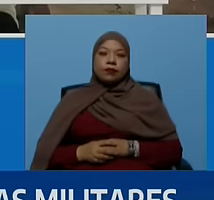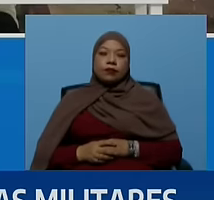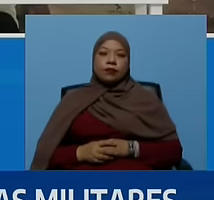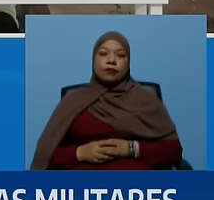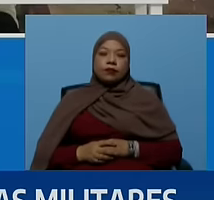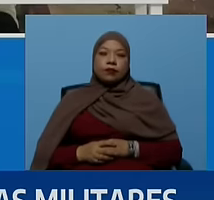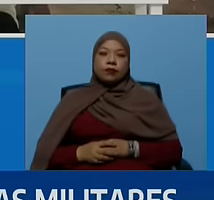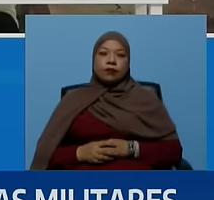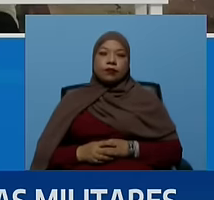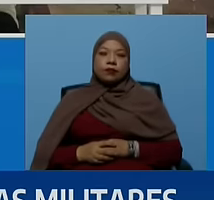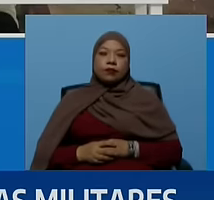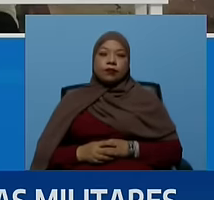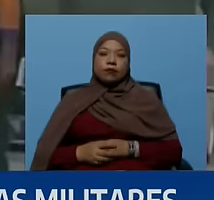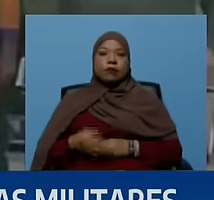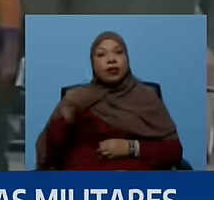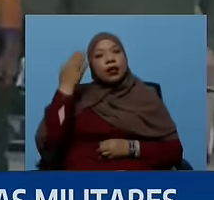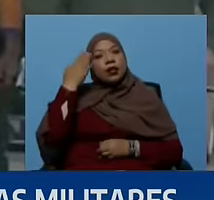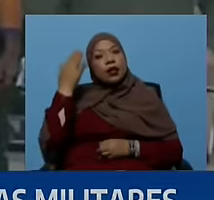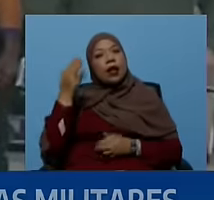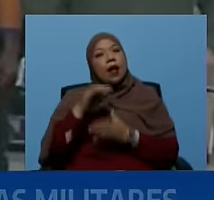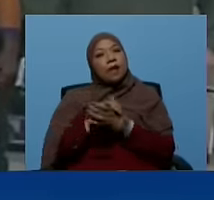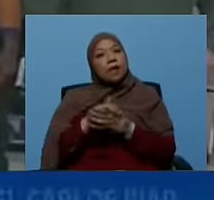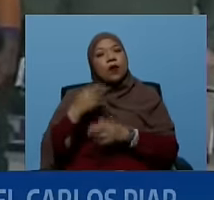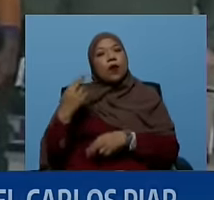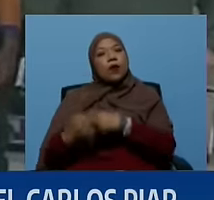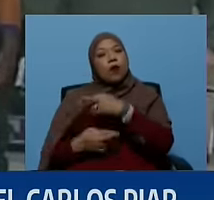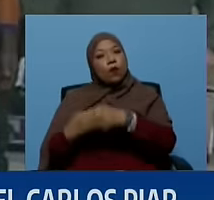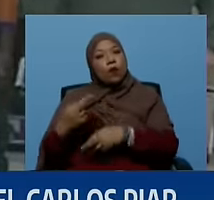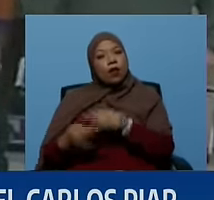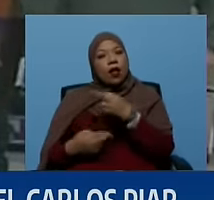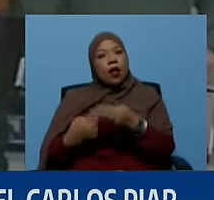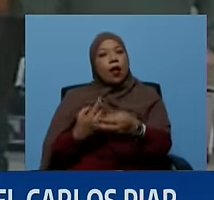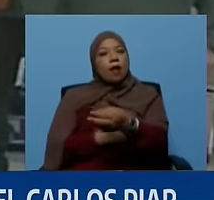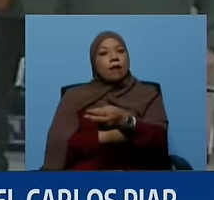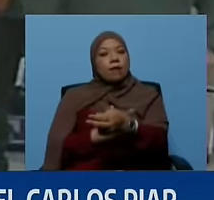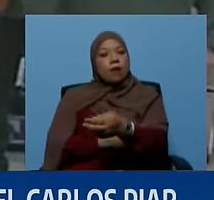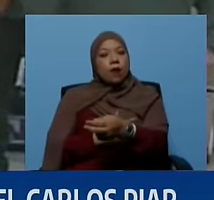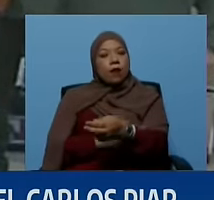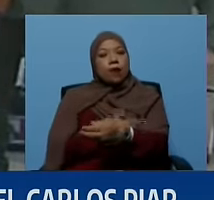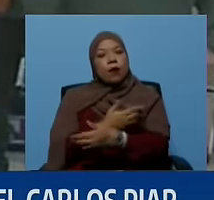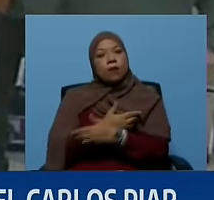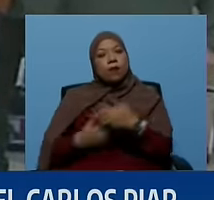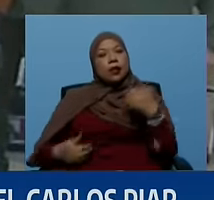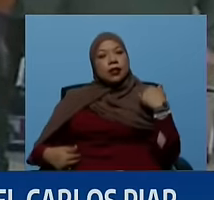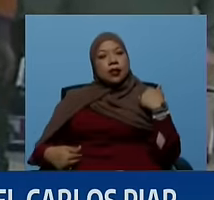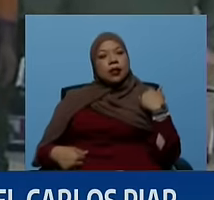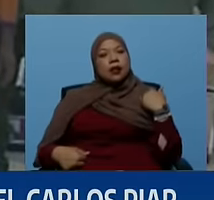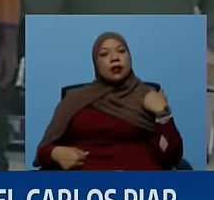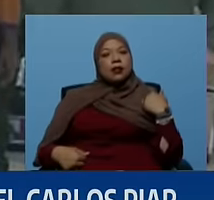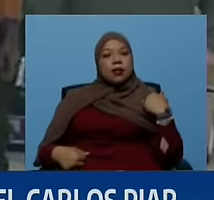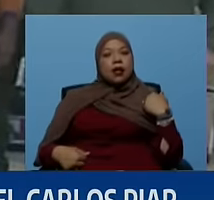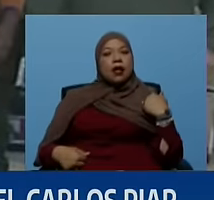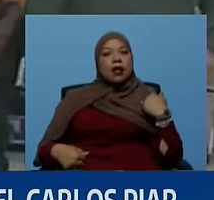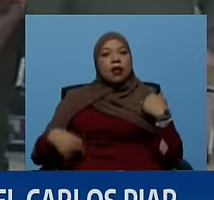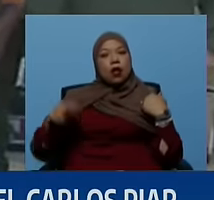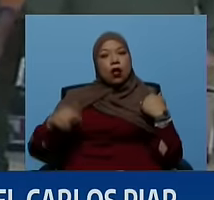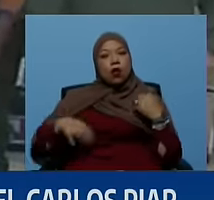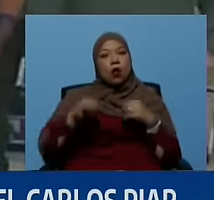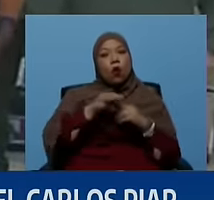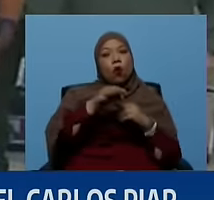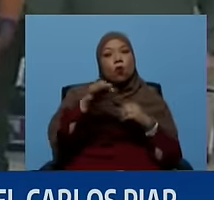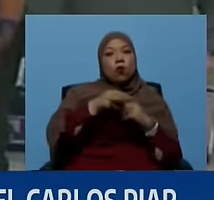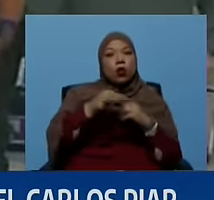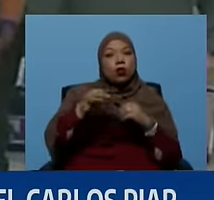caron saludo solidario y revolucionario hermano presidente desde San Félix municipio